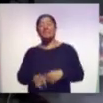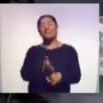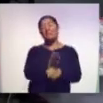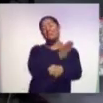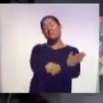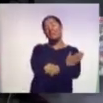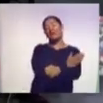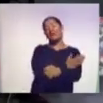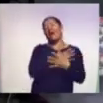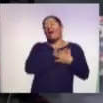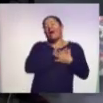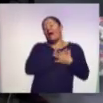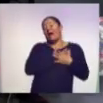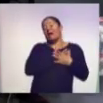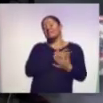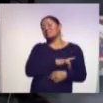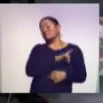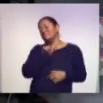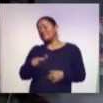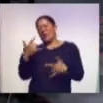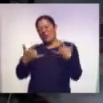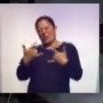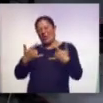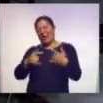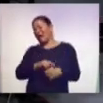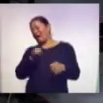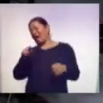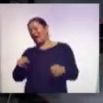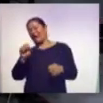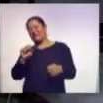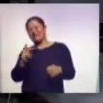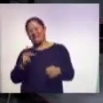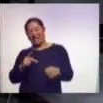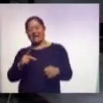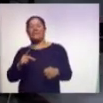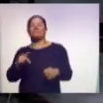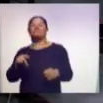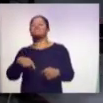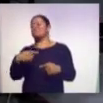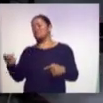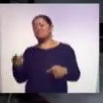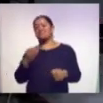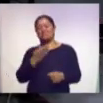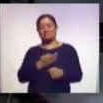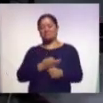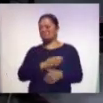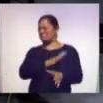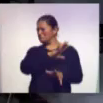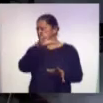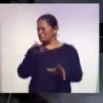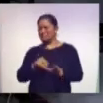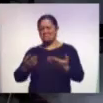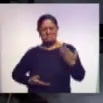hasta pasando un poquito por el rock and roll, el ska, y pues bueno, ahorita con todo lo que hacen ya bailable. Uh-huh. Entonces